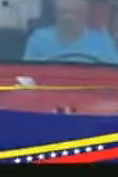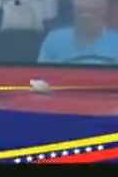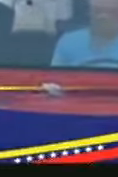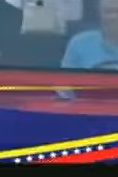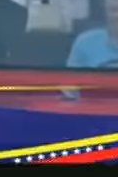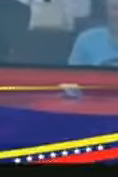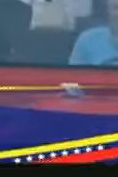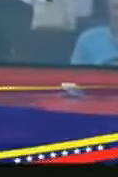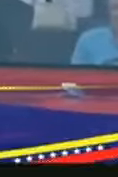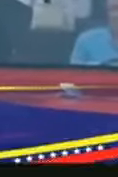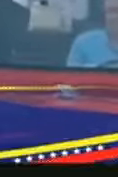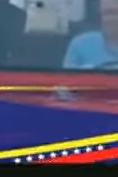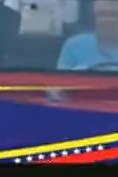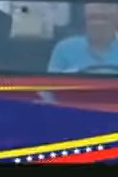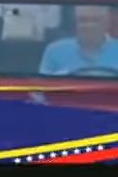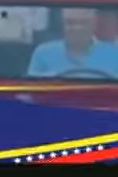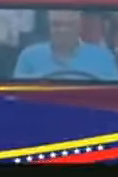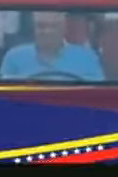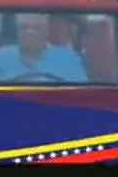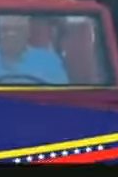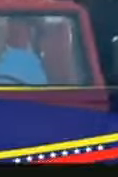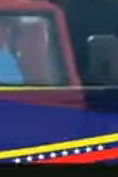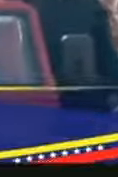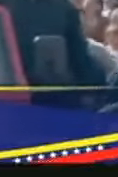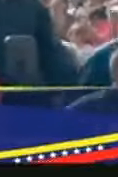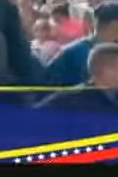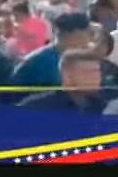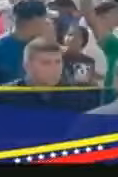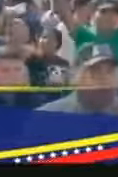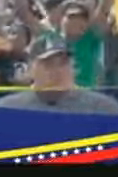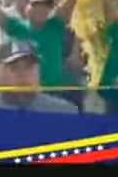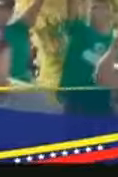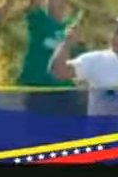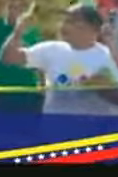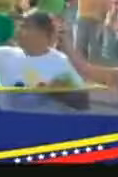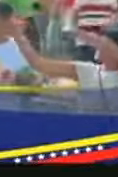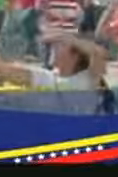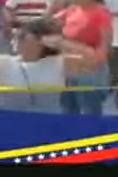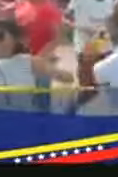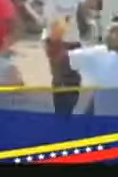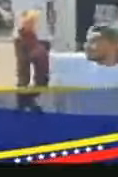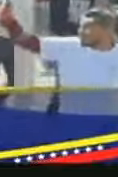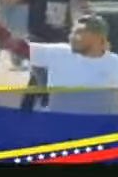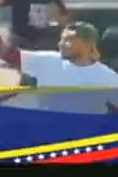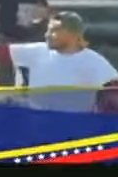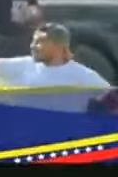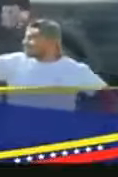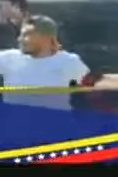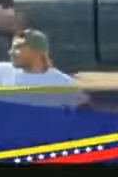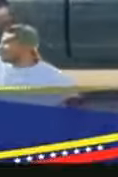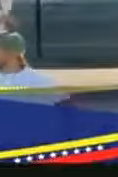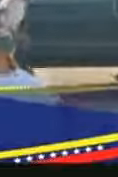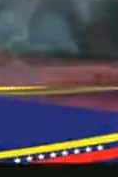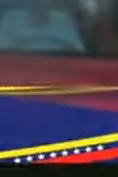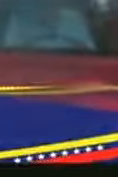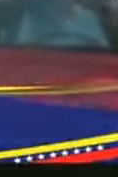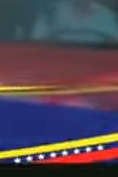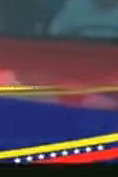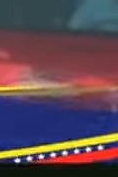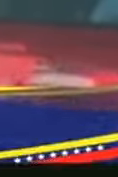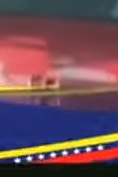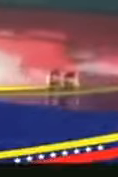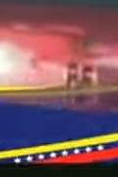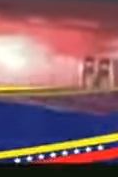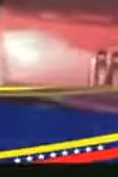coercitivas unilaterales y respaldan al presidente Nicolás Maduro en presencia y sin la presencia del comandante Hugo